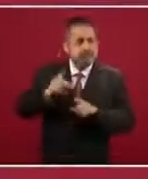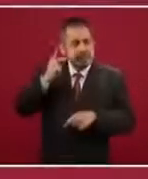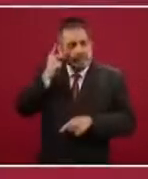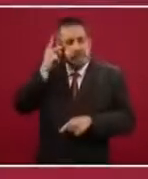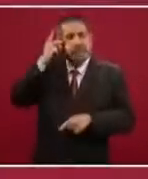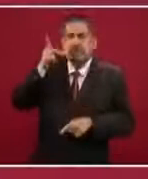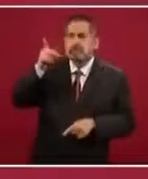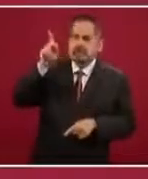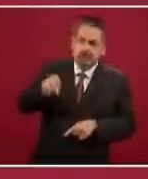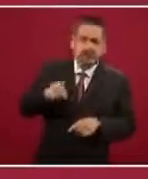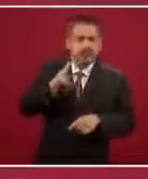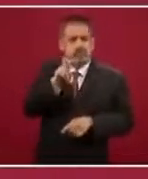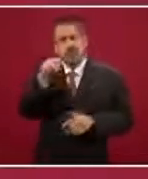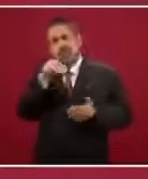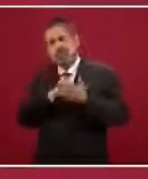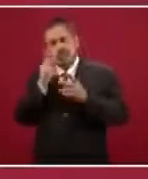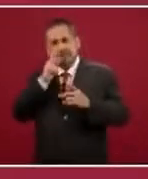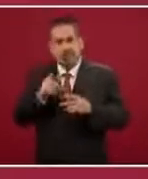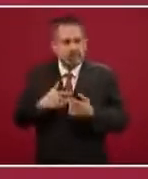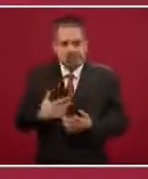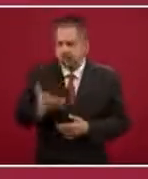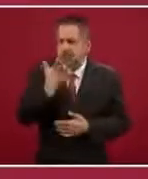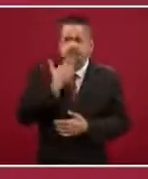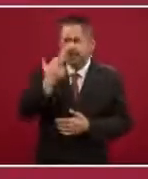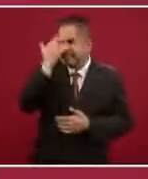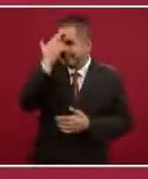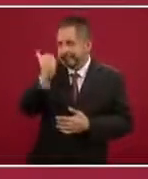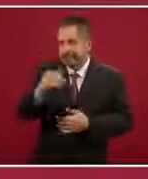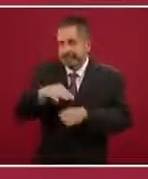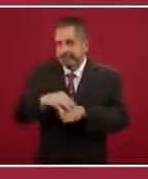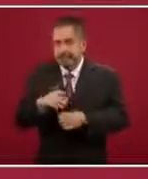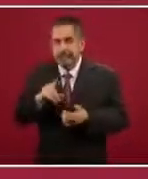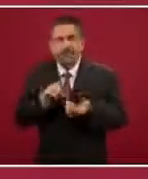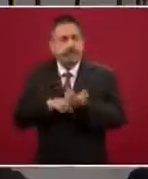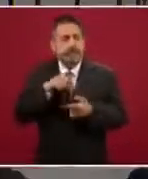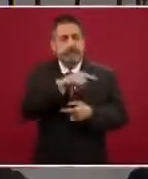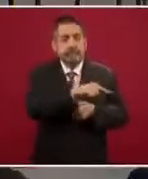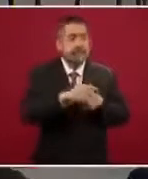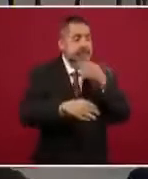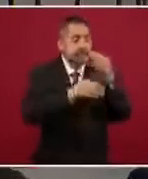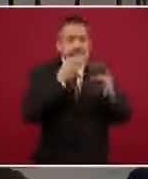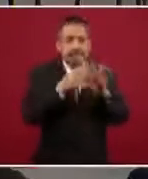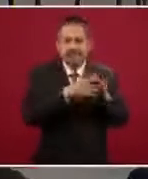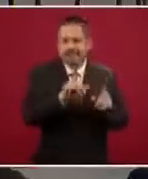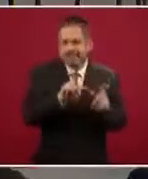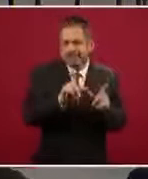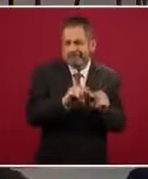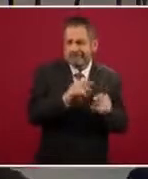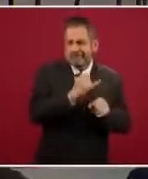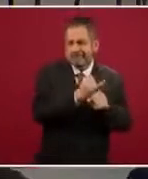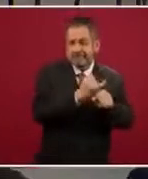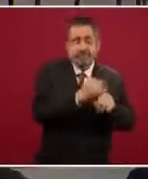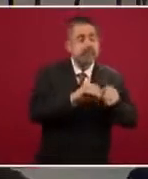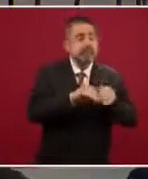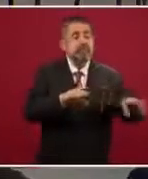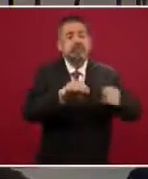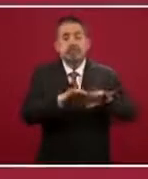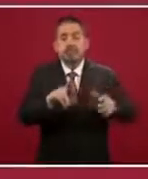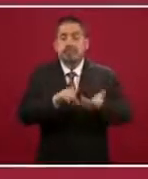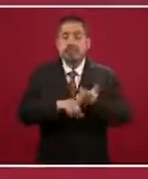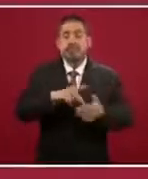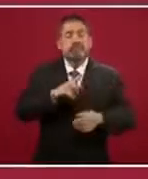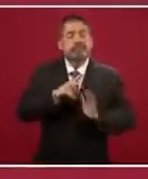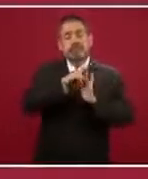200,000 pruebas, cuando no hay un fundamento técnico. Por ahí está circulando en las redes, por cierto, un video donde el